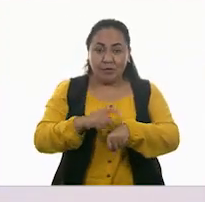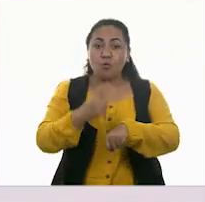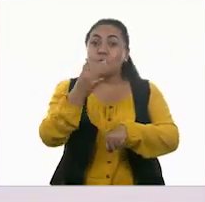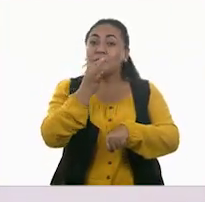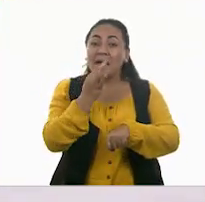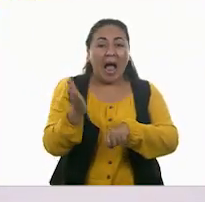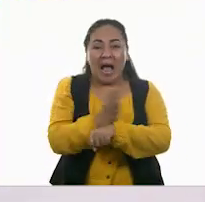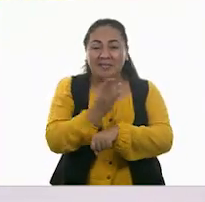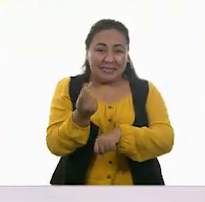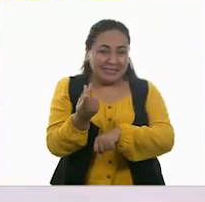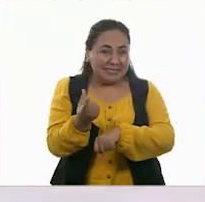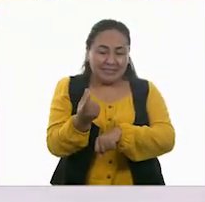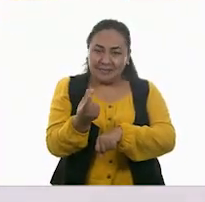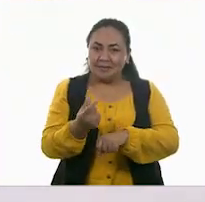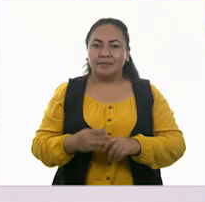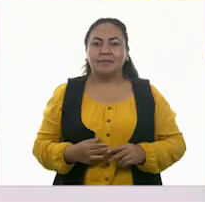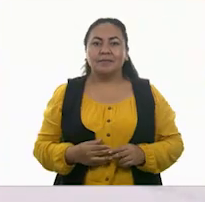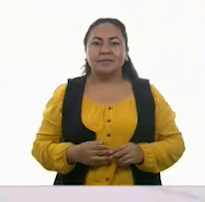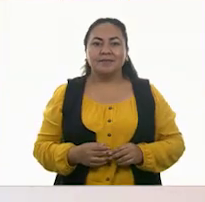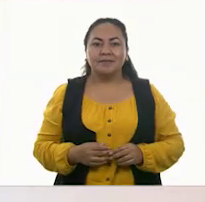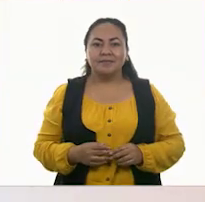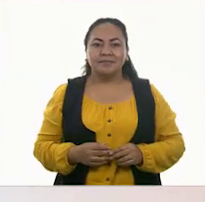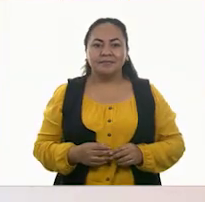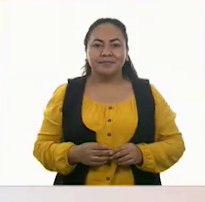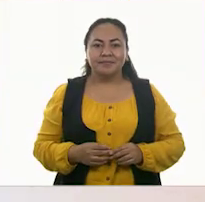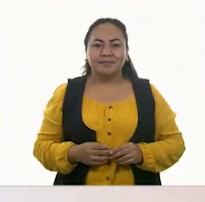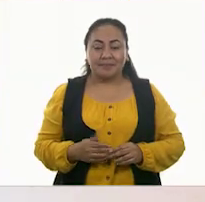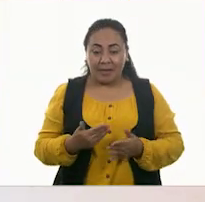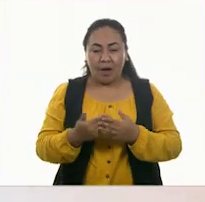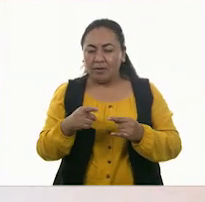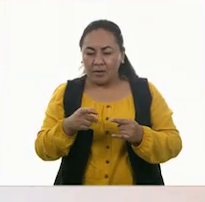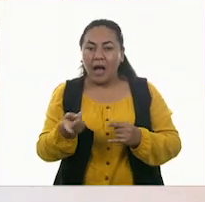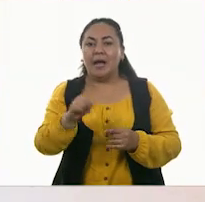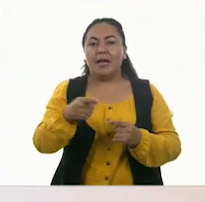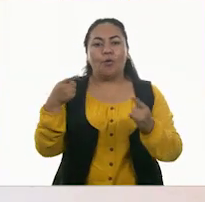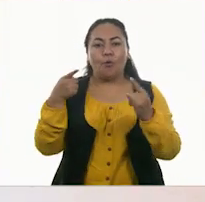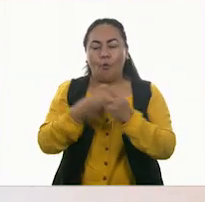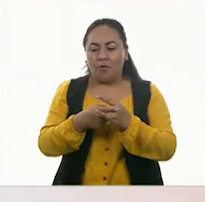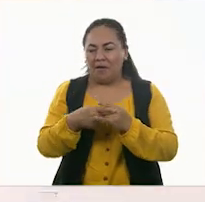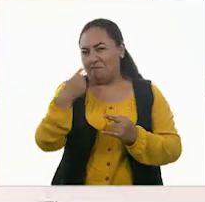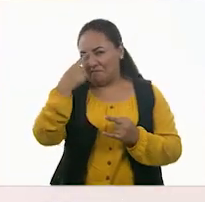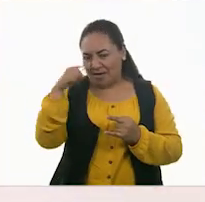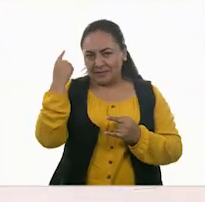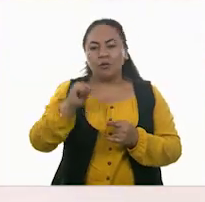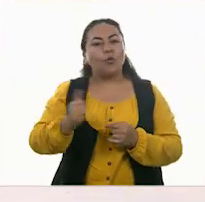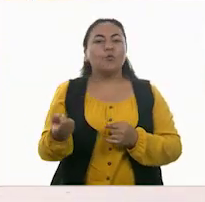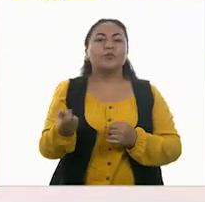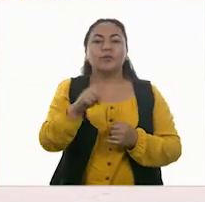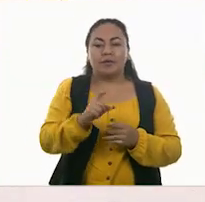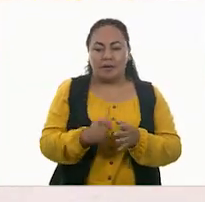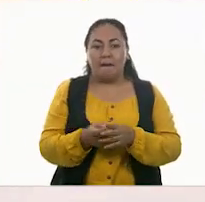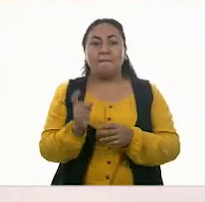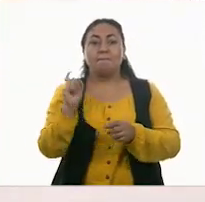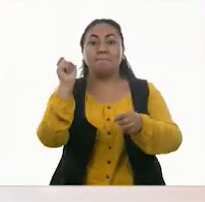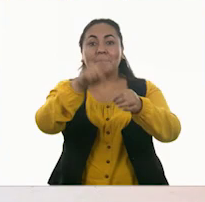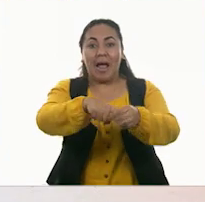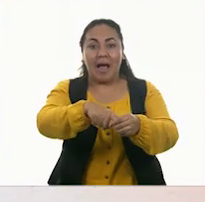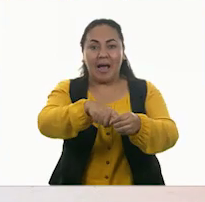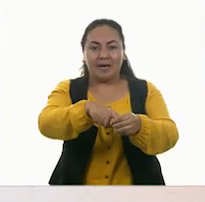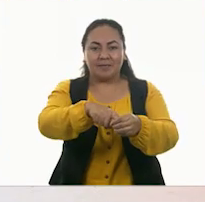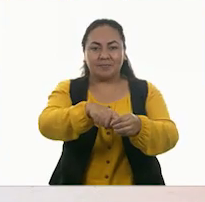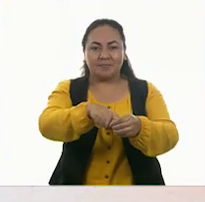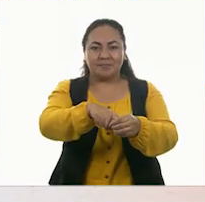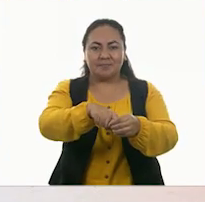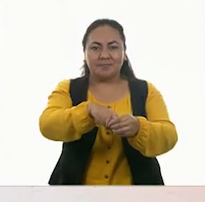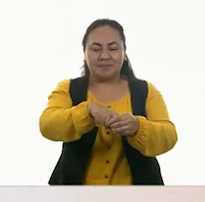Listo. Venga, el que sigue. Meter gol. Fácil, el que sigue, atinarle. Aquí